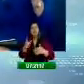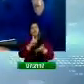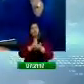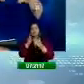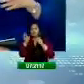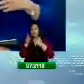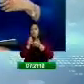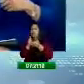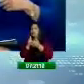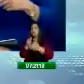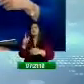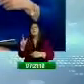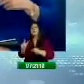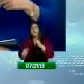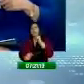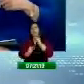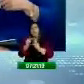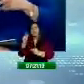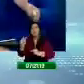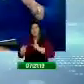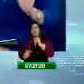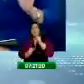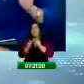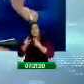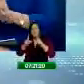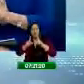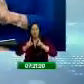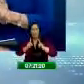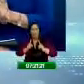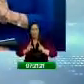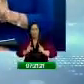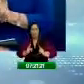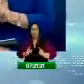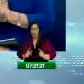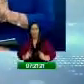airosa de la enfermedad, ¿puede volver a contagiarse o no?